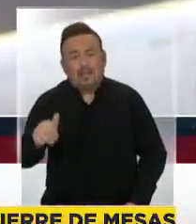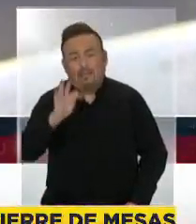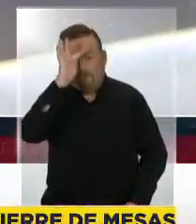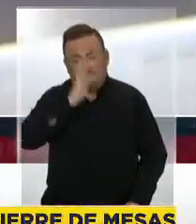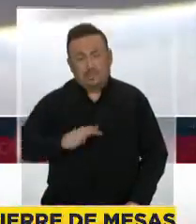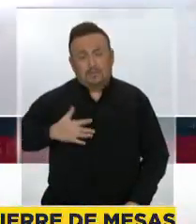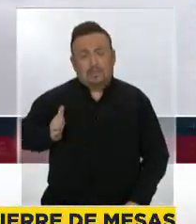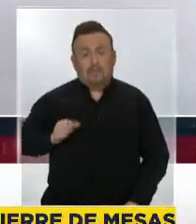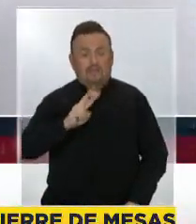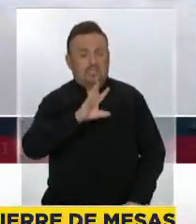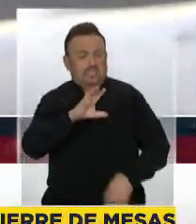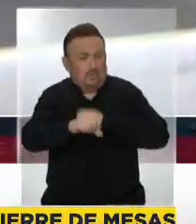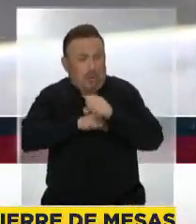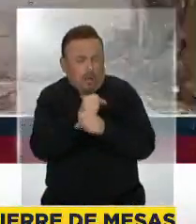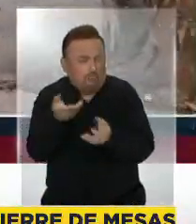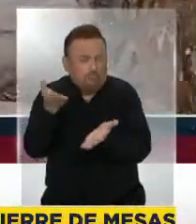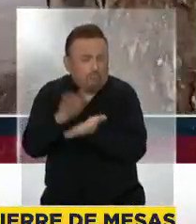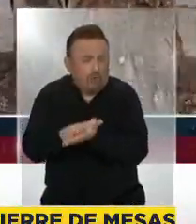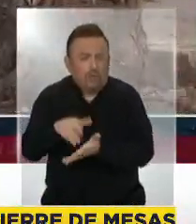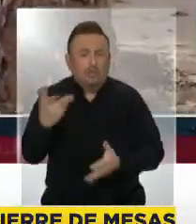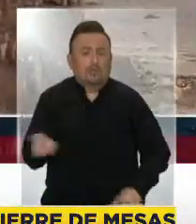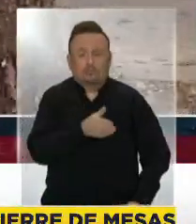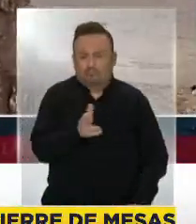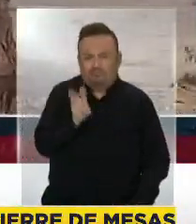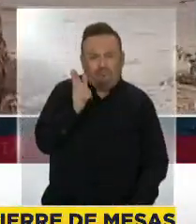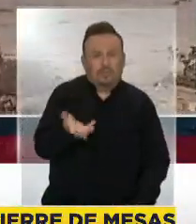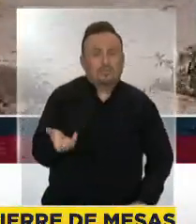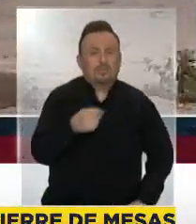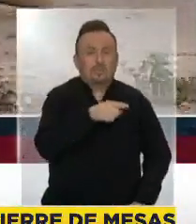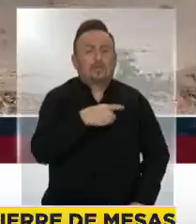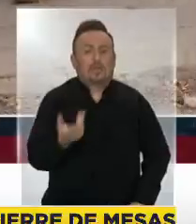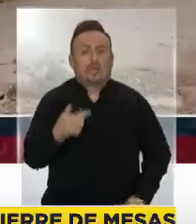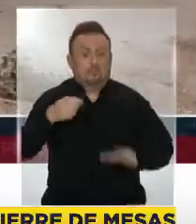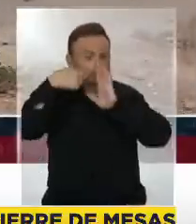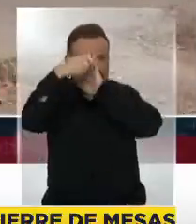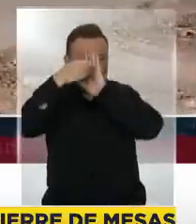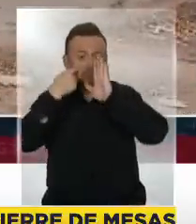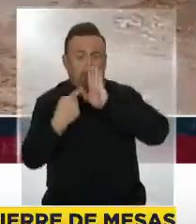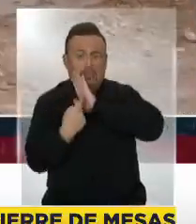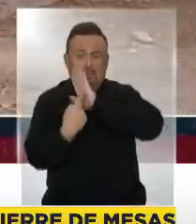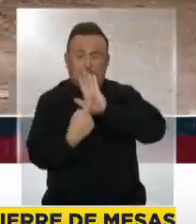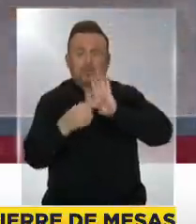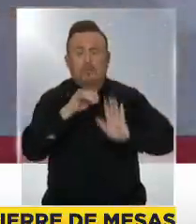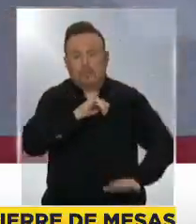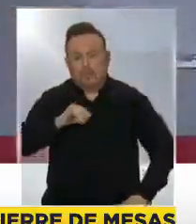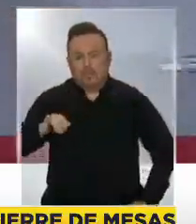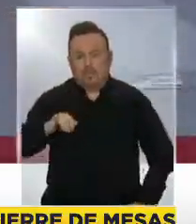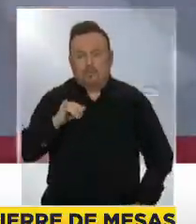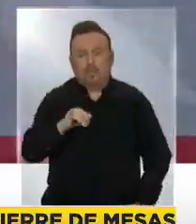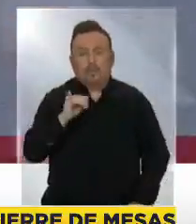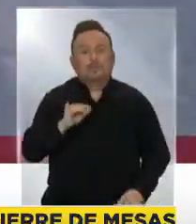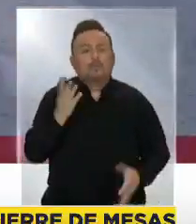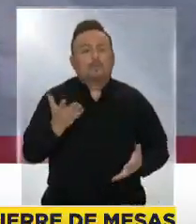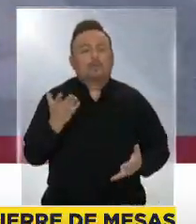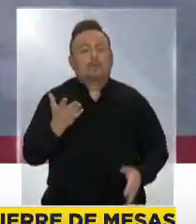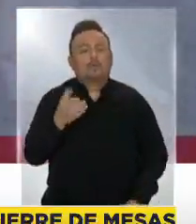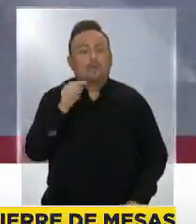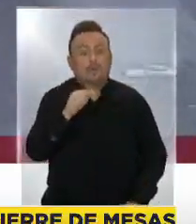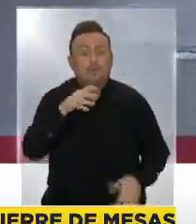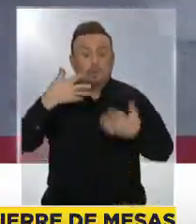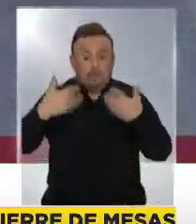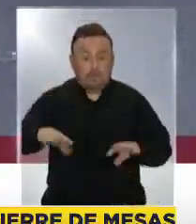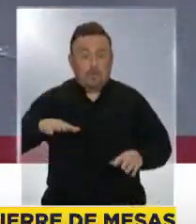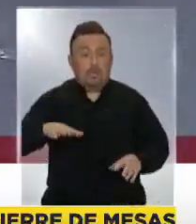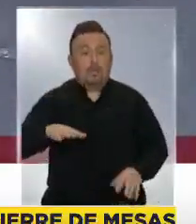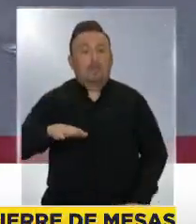mientras tratamos de buscar más antecedentes respecto a lo ocurrido. Sí tenemos imágenes. Sí, vamos a revisar en un momento más también imágenes que fueron capturadas